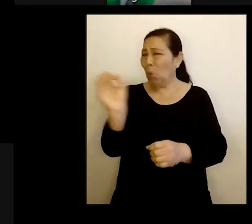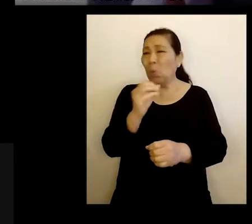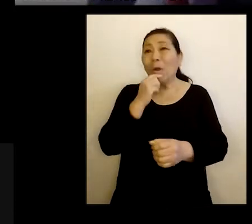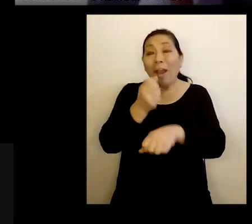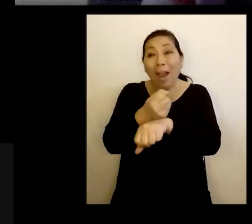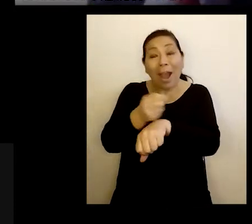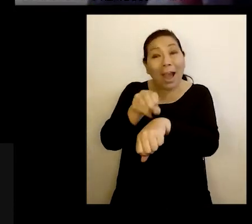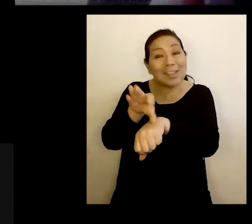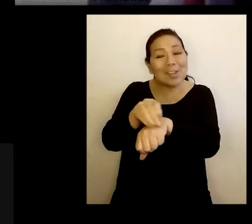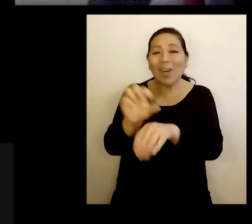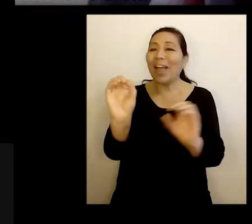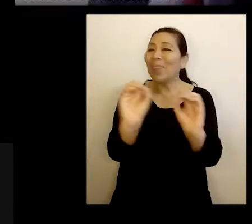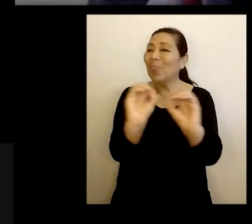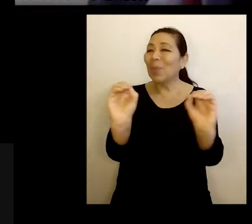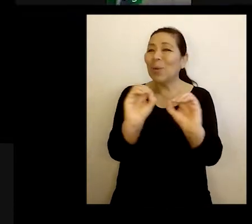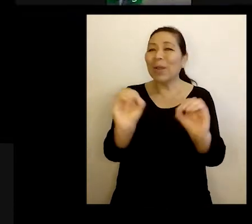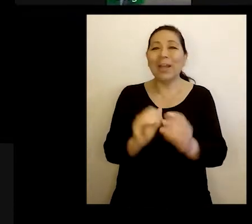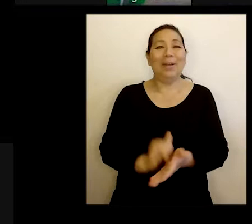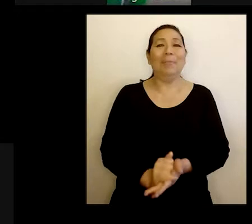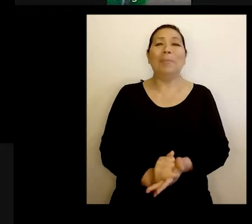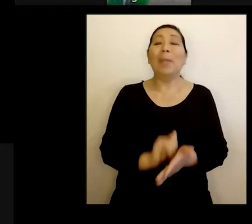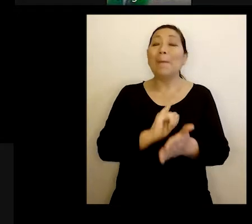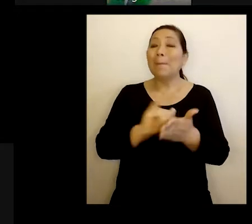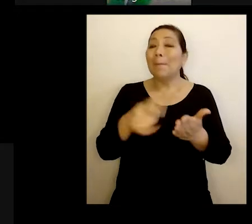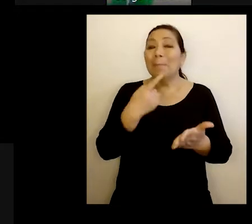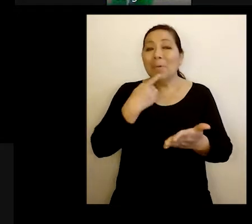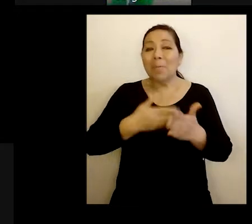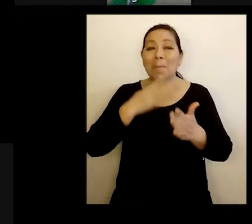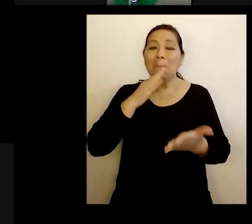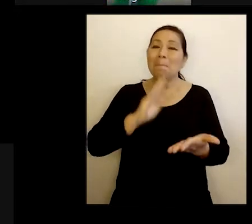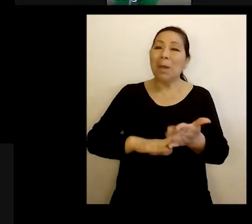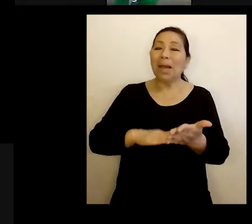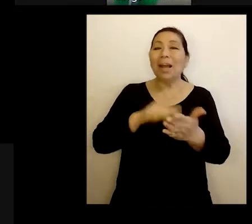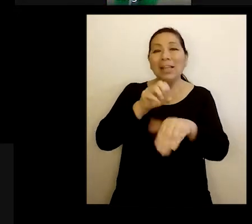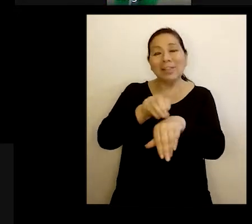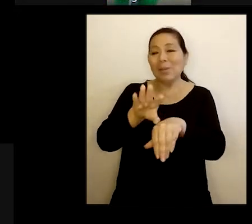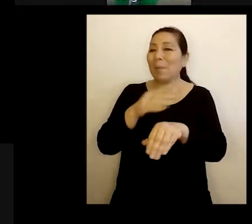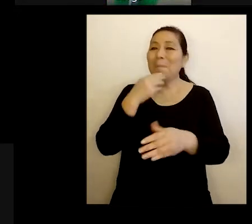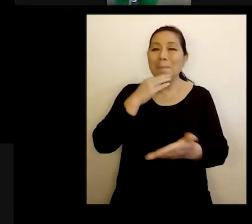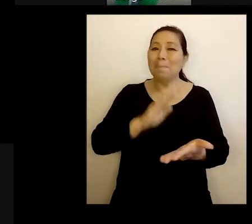asesorado. Y en todo caso, ha sido mal asesorado.